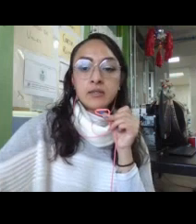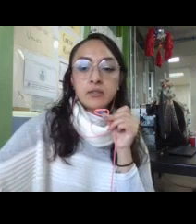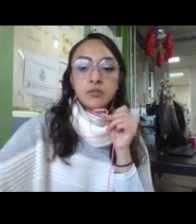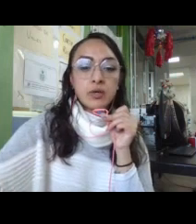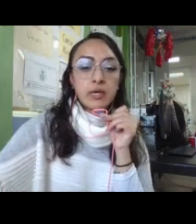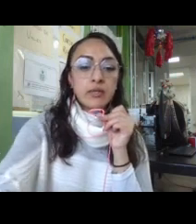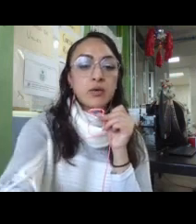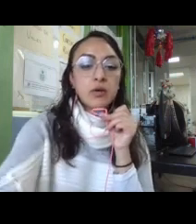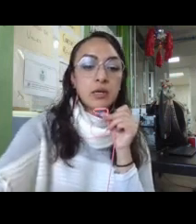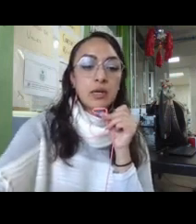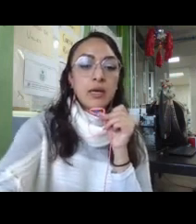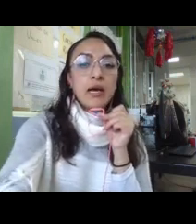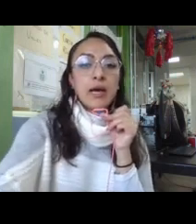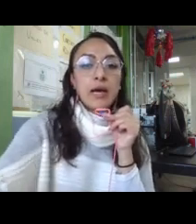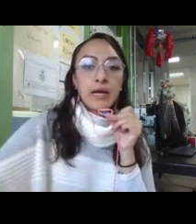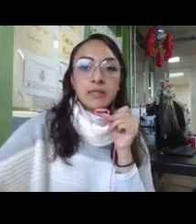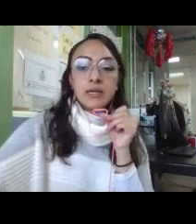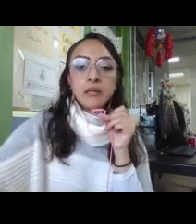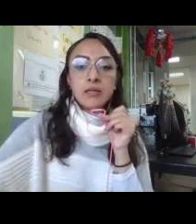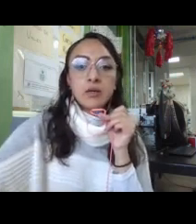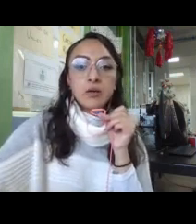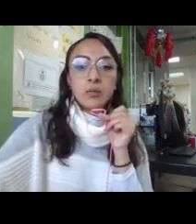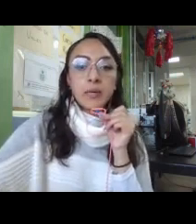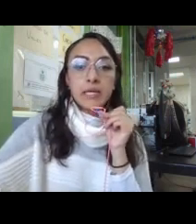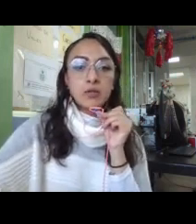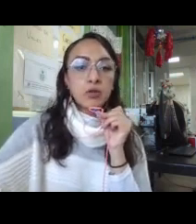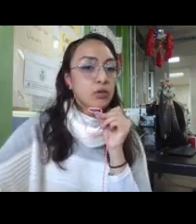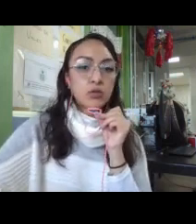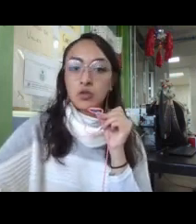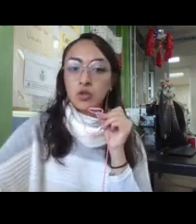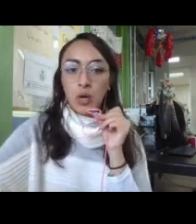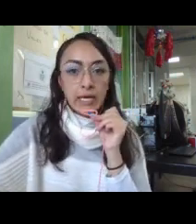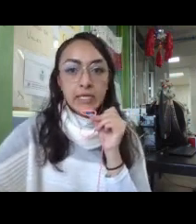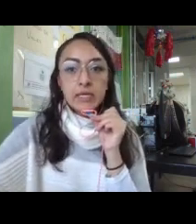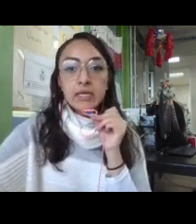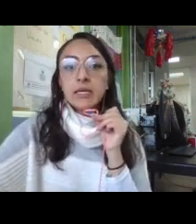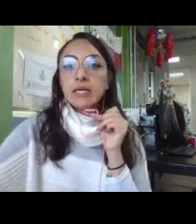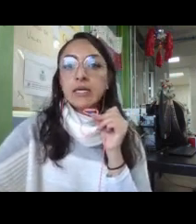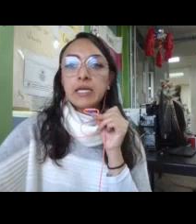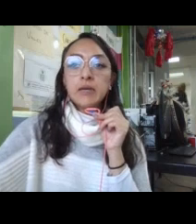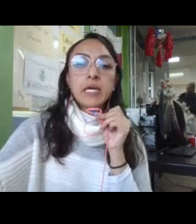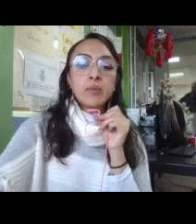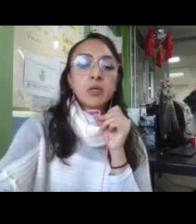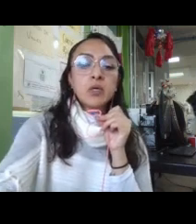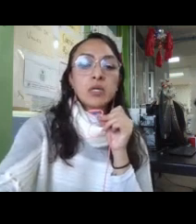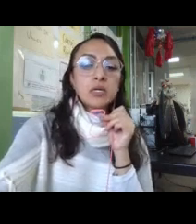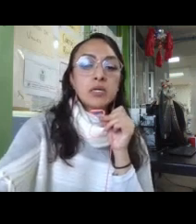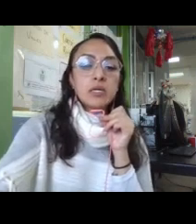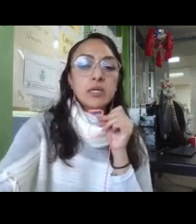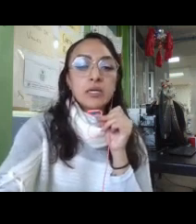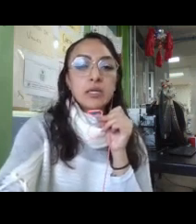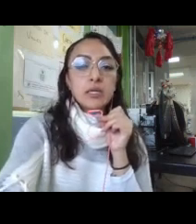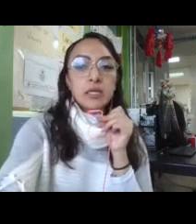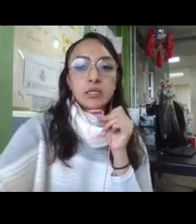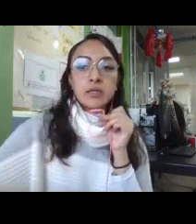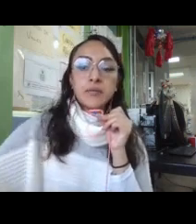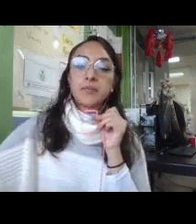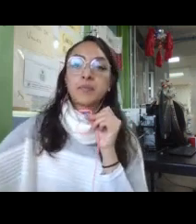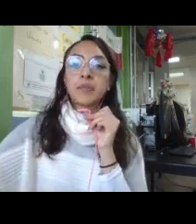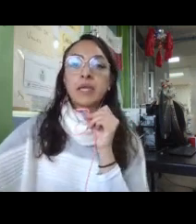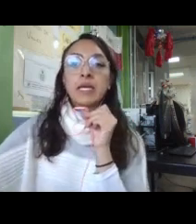tienda, sujeto, Ana, objeto, no hay, y verbo,